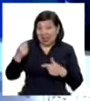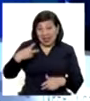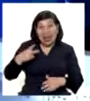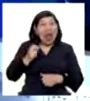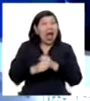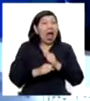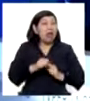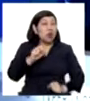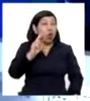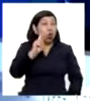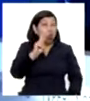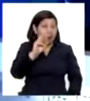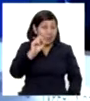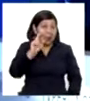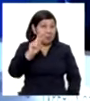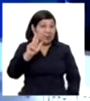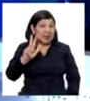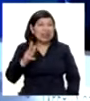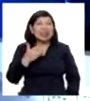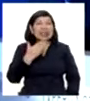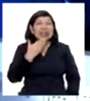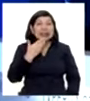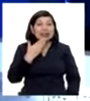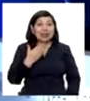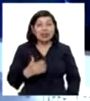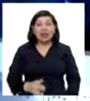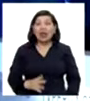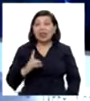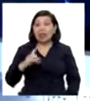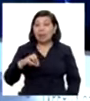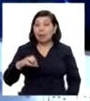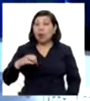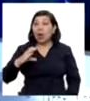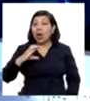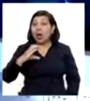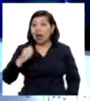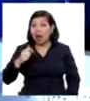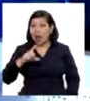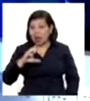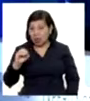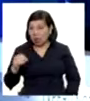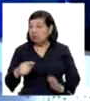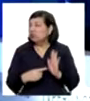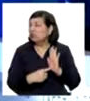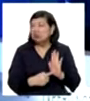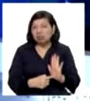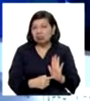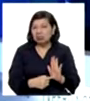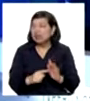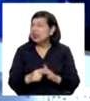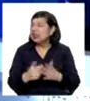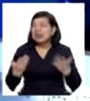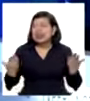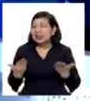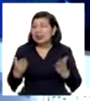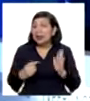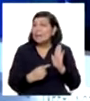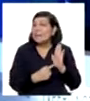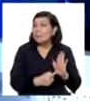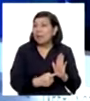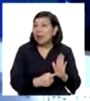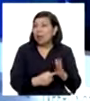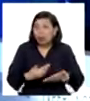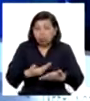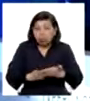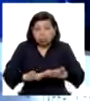del 2023, el primer puesto lo tuvo DP World Callao. Ellos nos presentaron una iniciativa, o sea, ellos presentaron